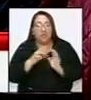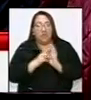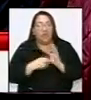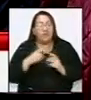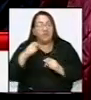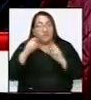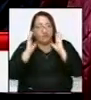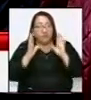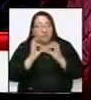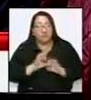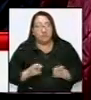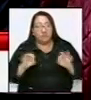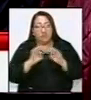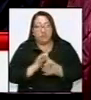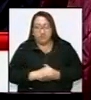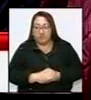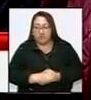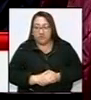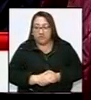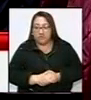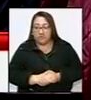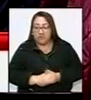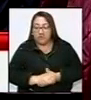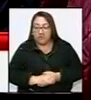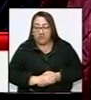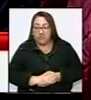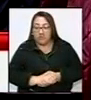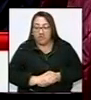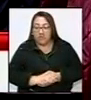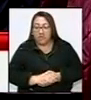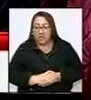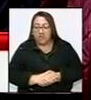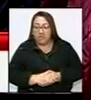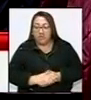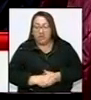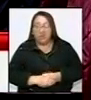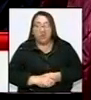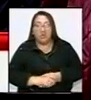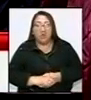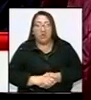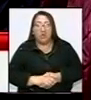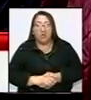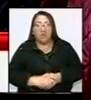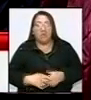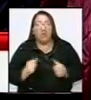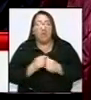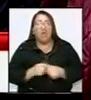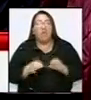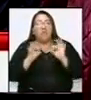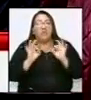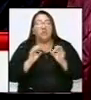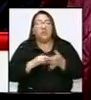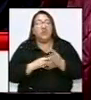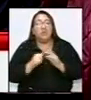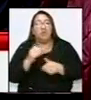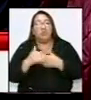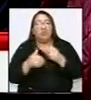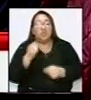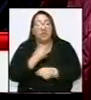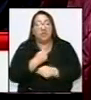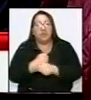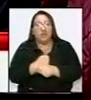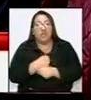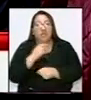atención prioritaria, y así, y sí, también las mismas que se condicen con el proceso de ejecución